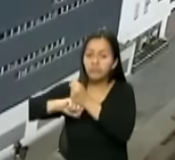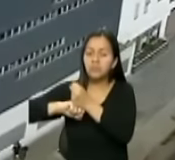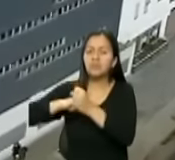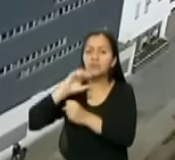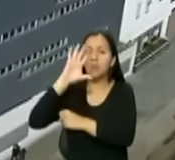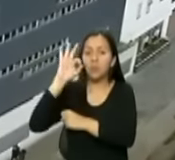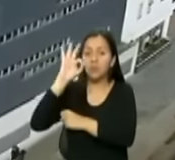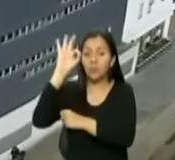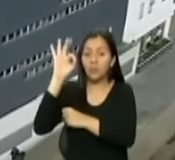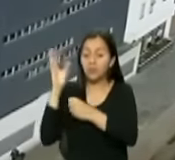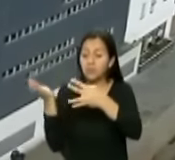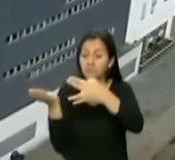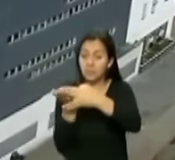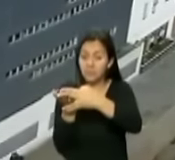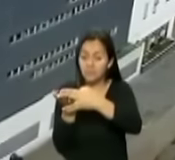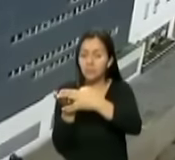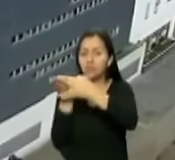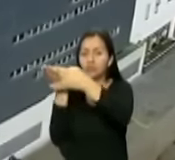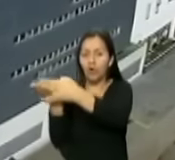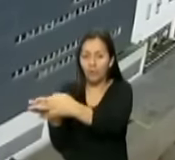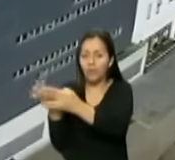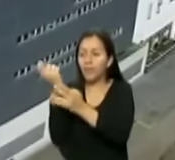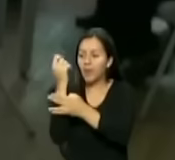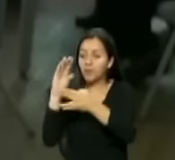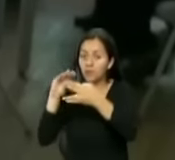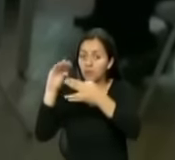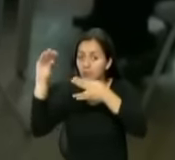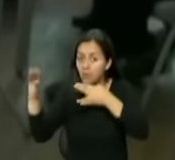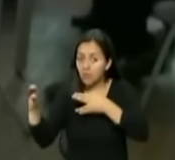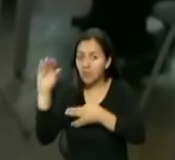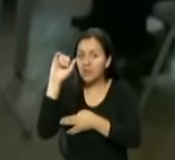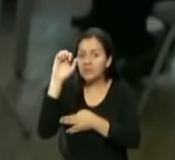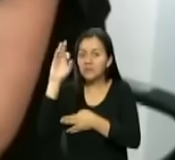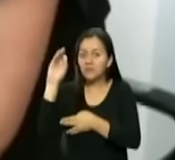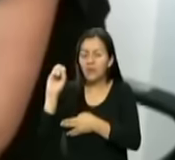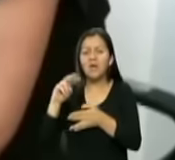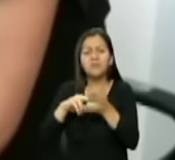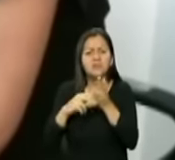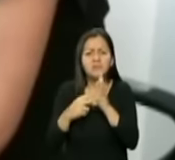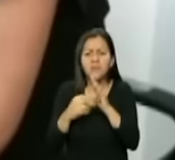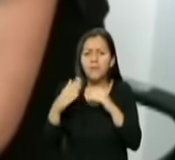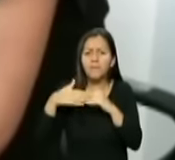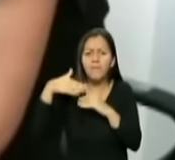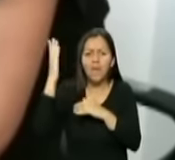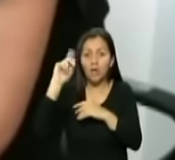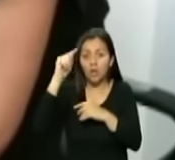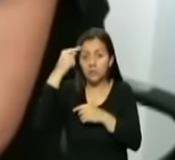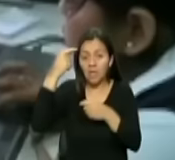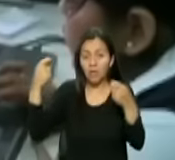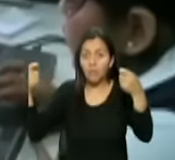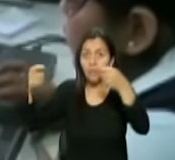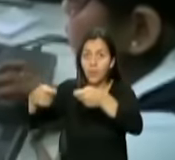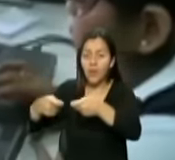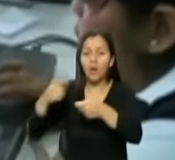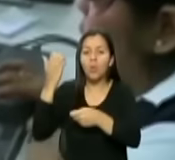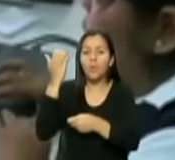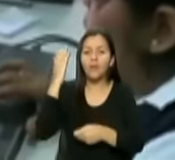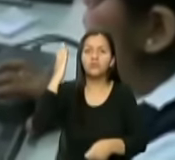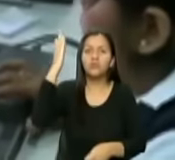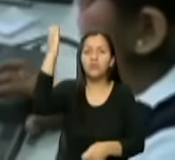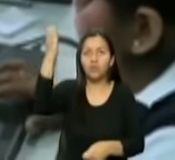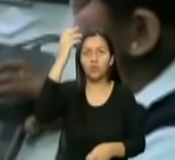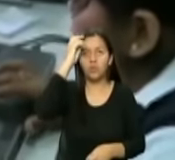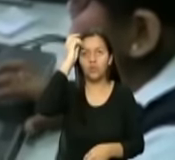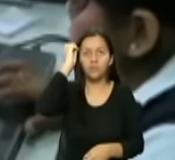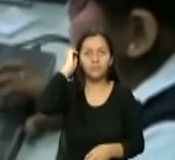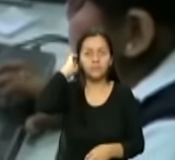para todos los rangos, regula el cálculo para las pensiones de los militares y policías en servicio pasivo, unifica los montos que se entrega por